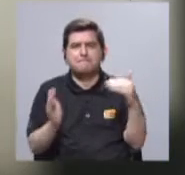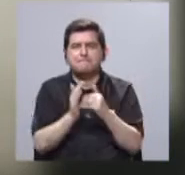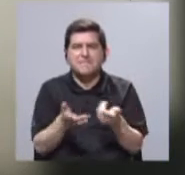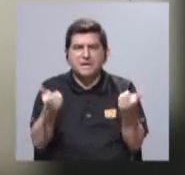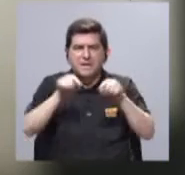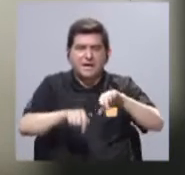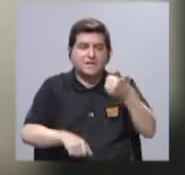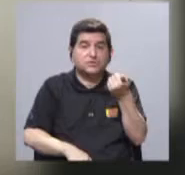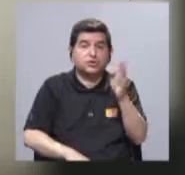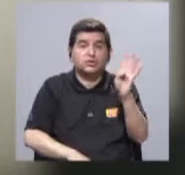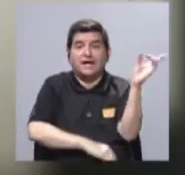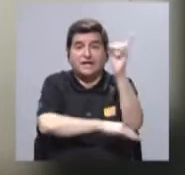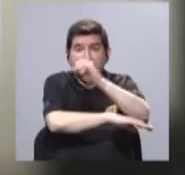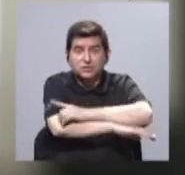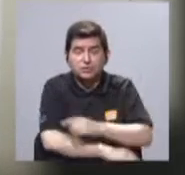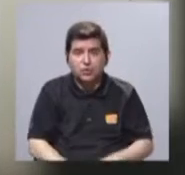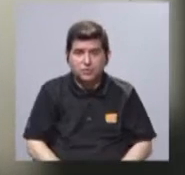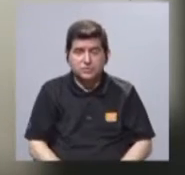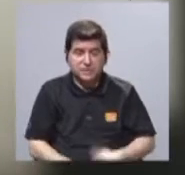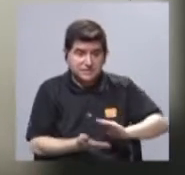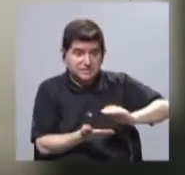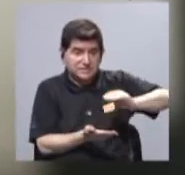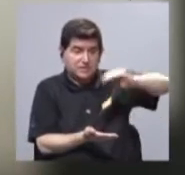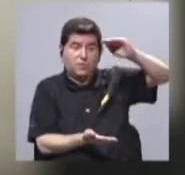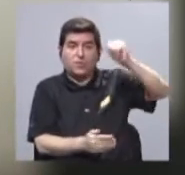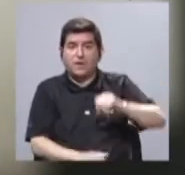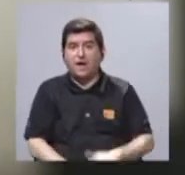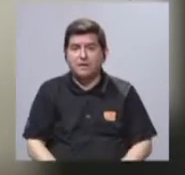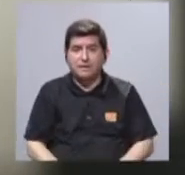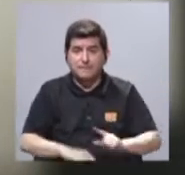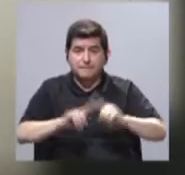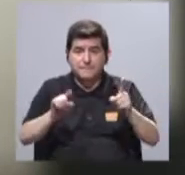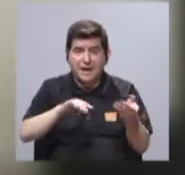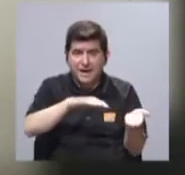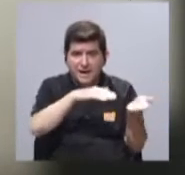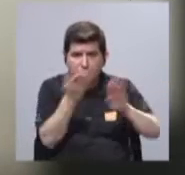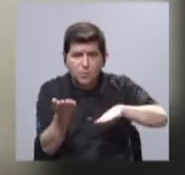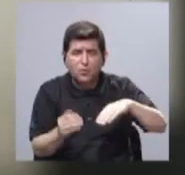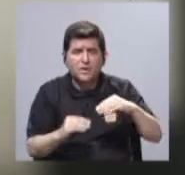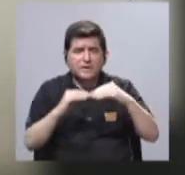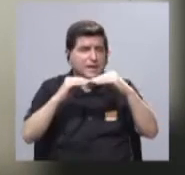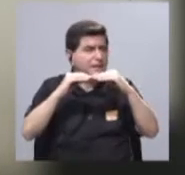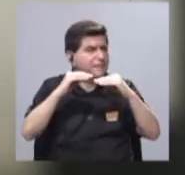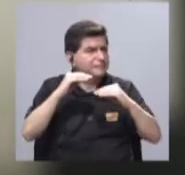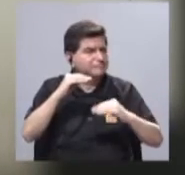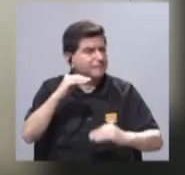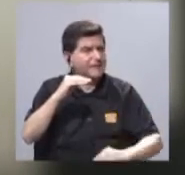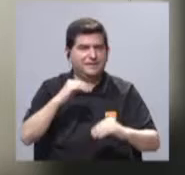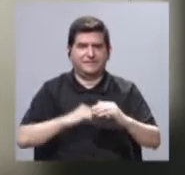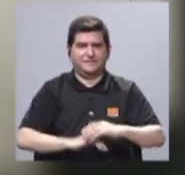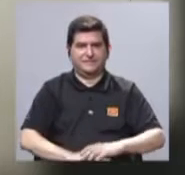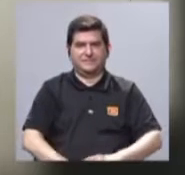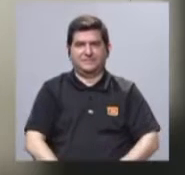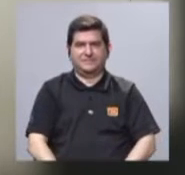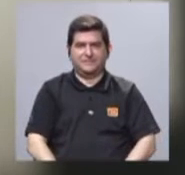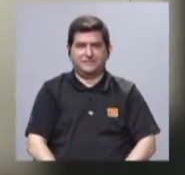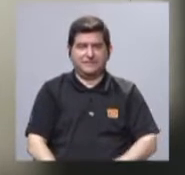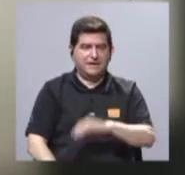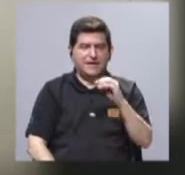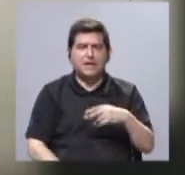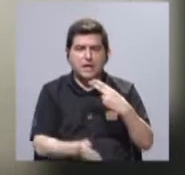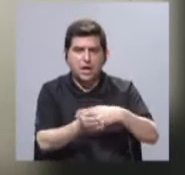en 14 días no de incidencia acumulada sin embargo la mortalidad es muy baja y